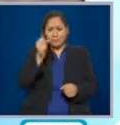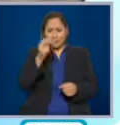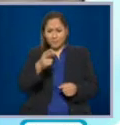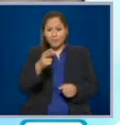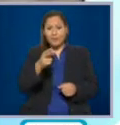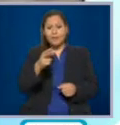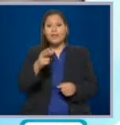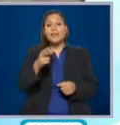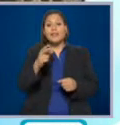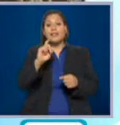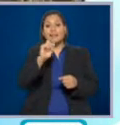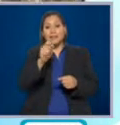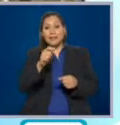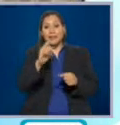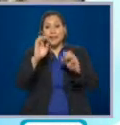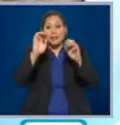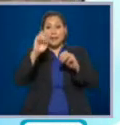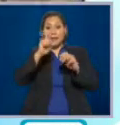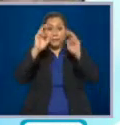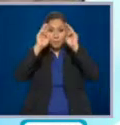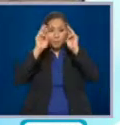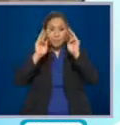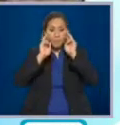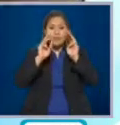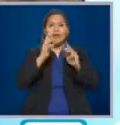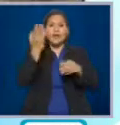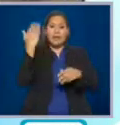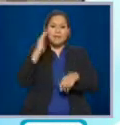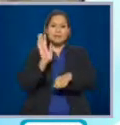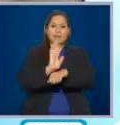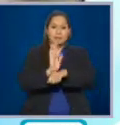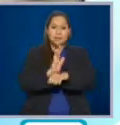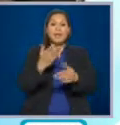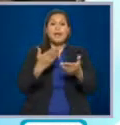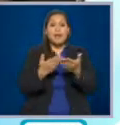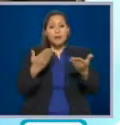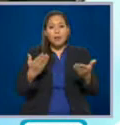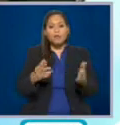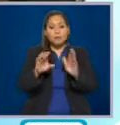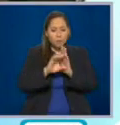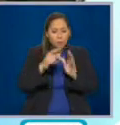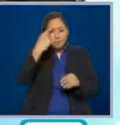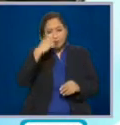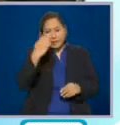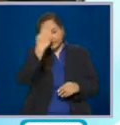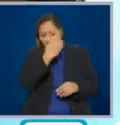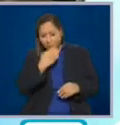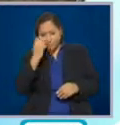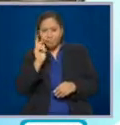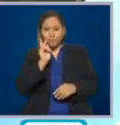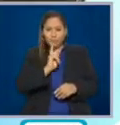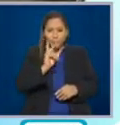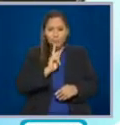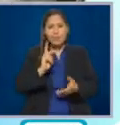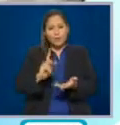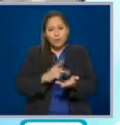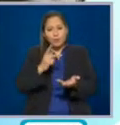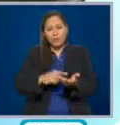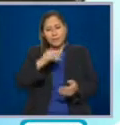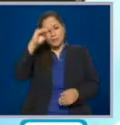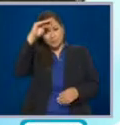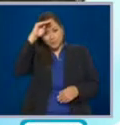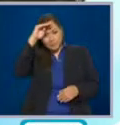¿no? El lugar es un convento que ha sido pinacoteca, que ahora funciona como laboratorio, donde constantemente se están pensando justo estos